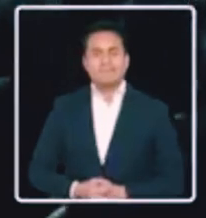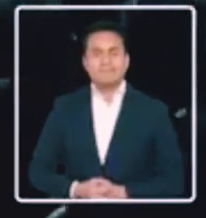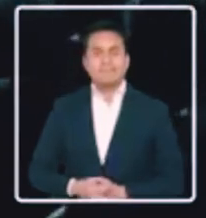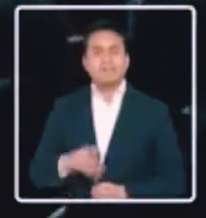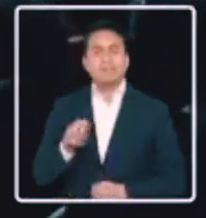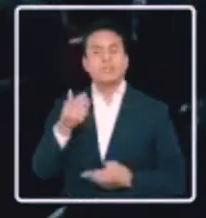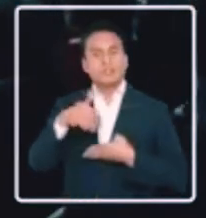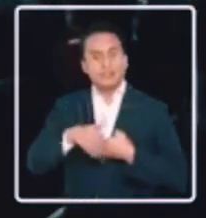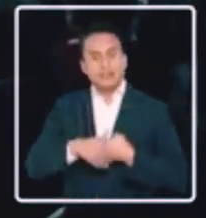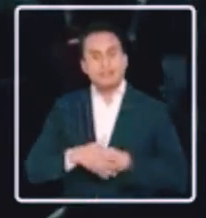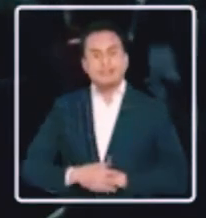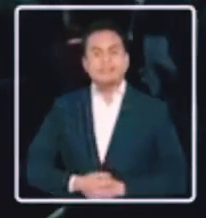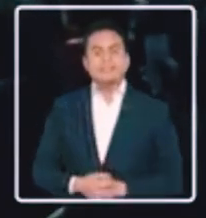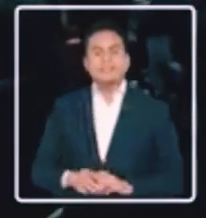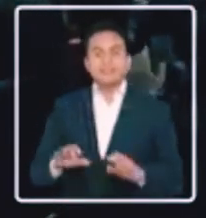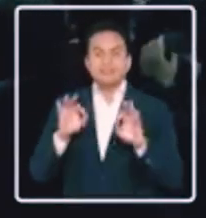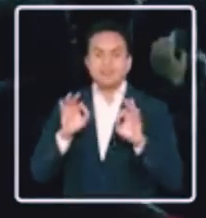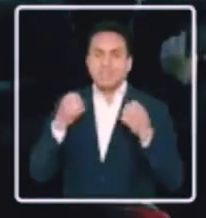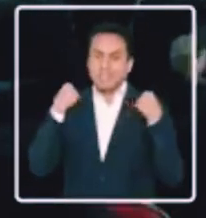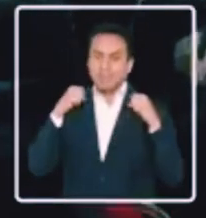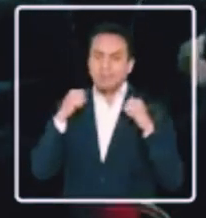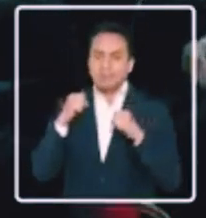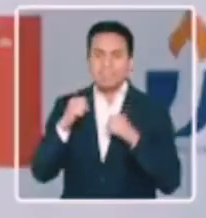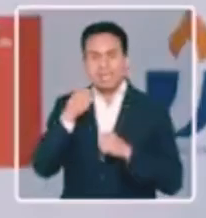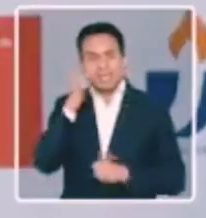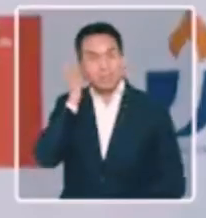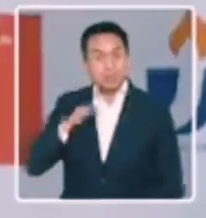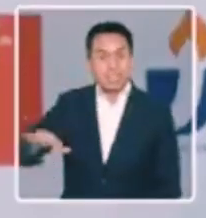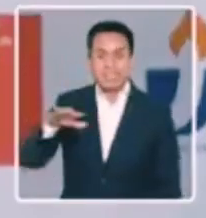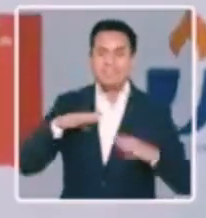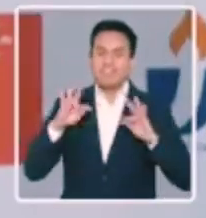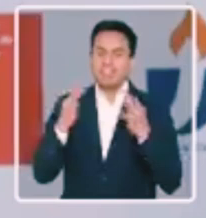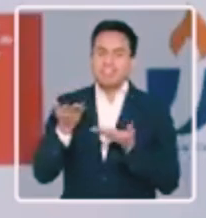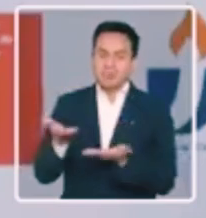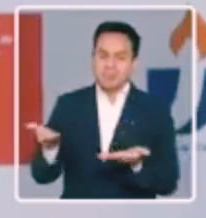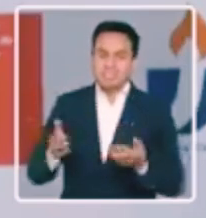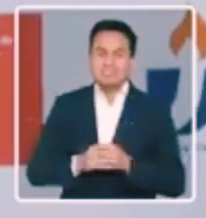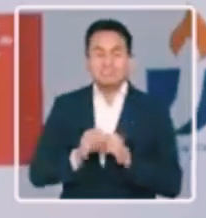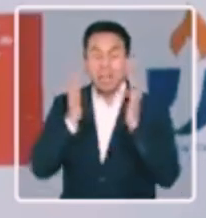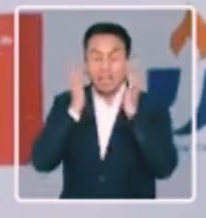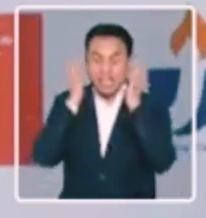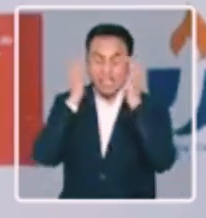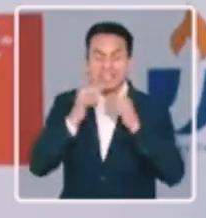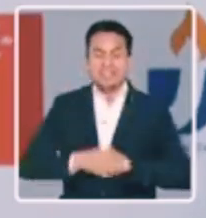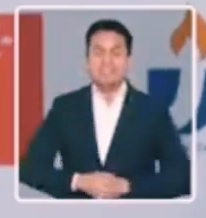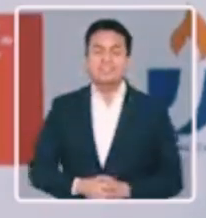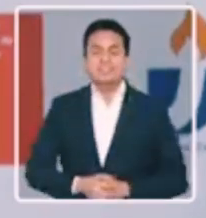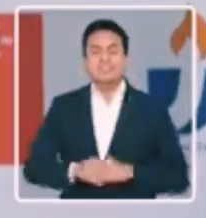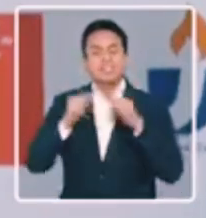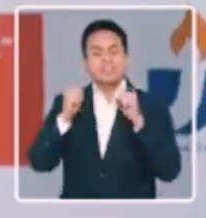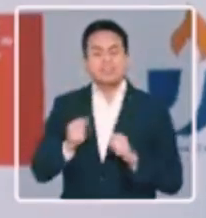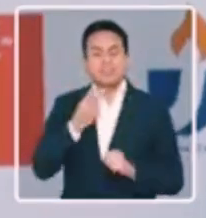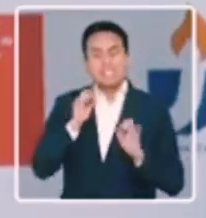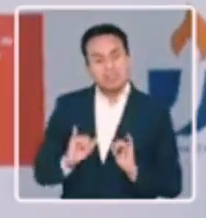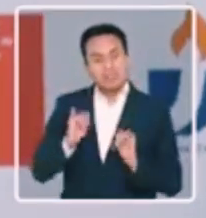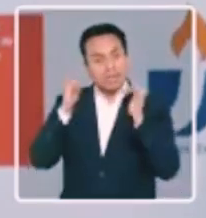Muy buenas tardes principalmente a los deportistas a las deportistas felicitaciones que alegría poder vivir